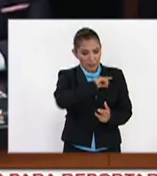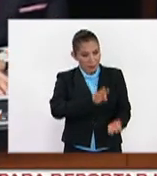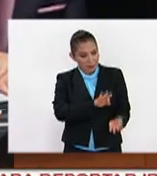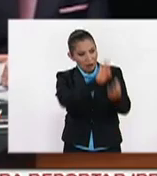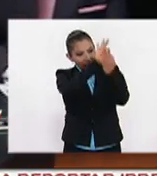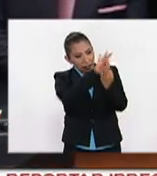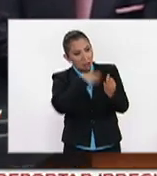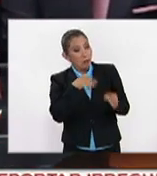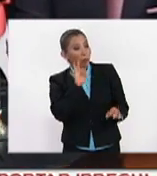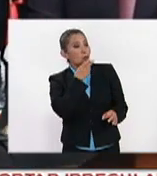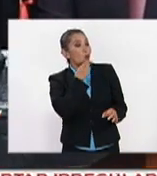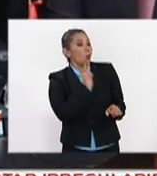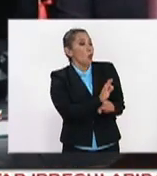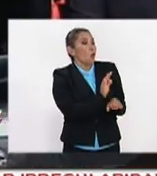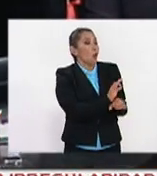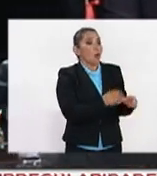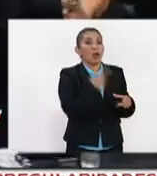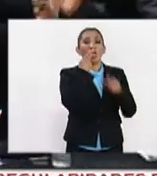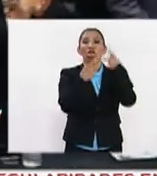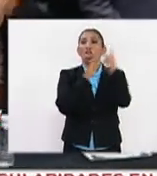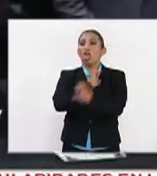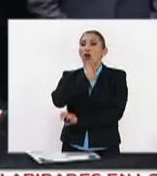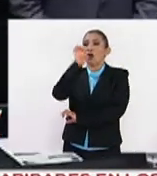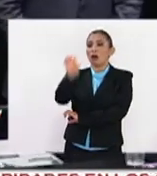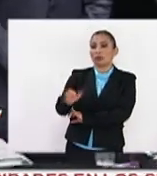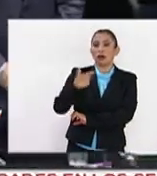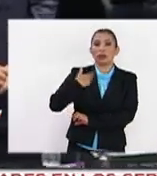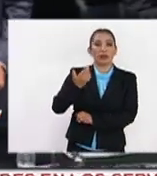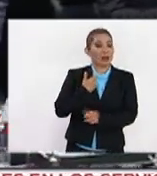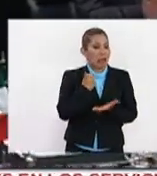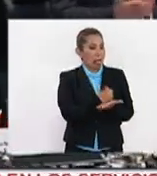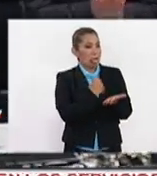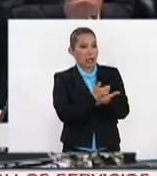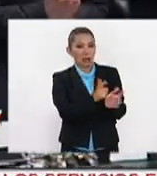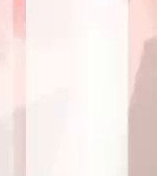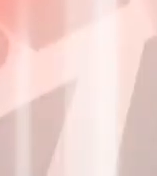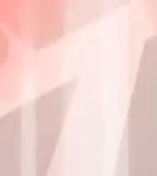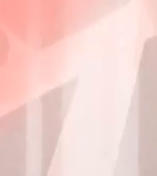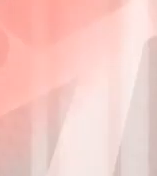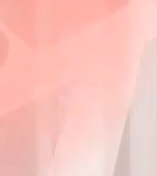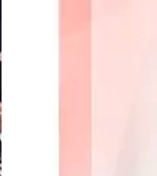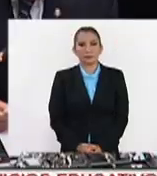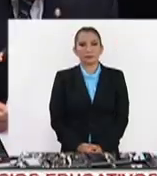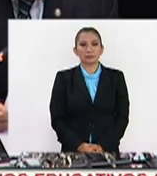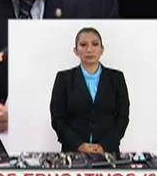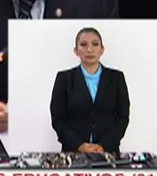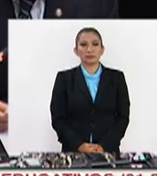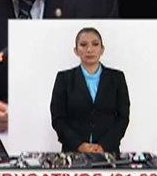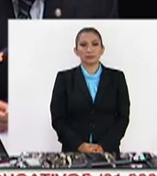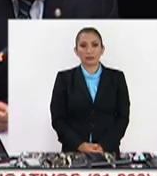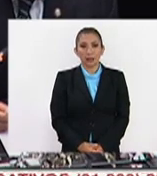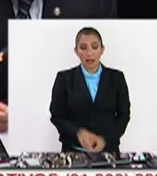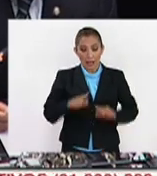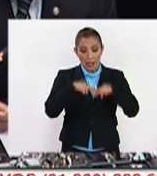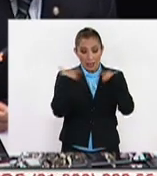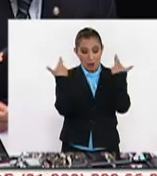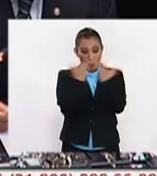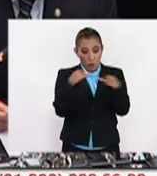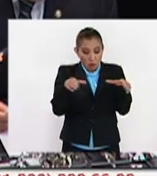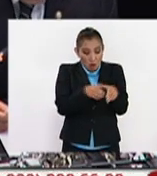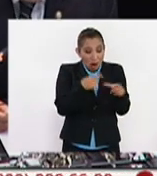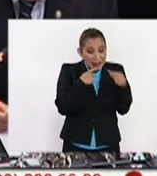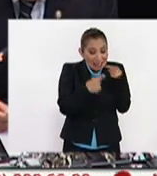los embates del proteccionismo, los discursos de odio y el populismo. Las rondas de negociación